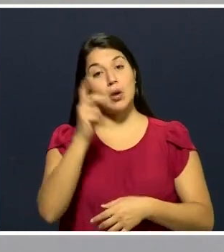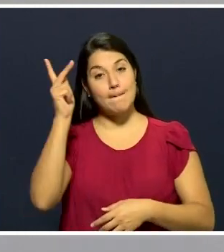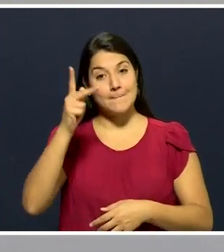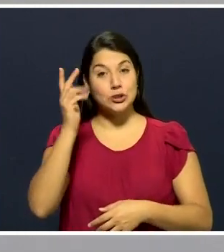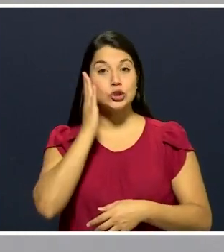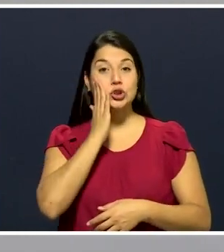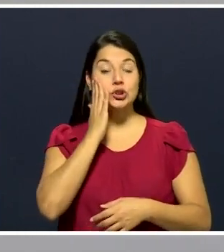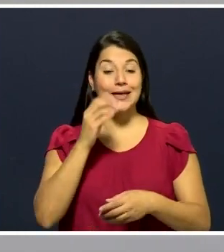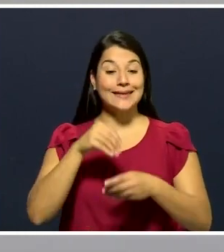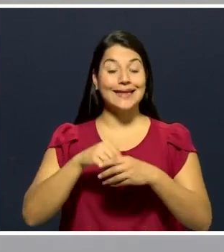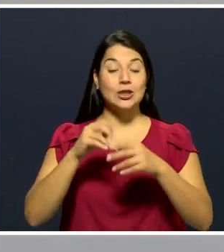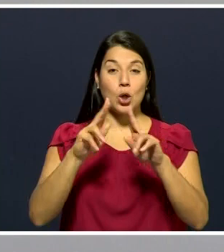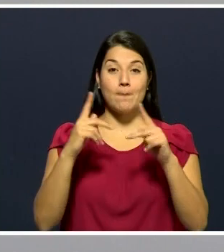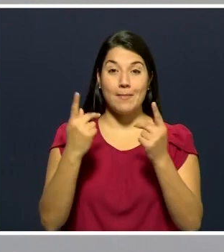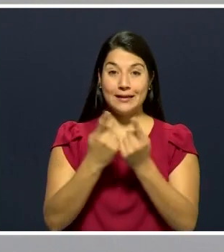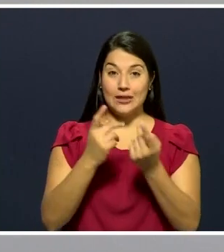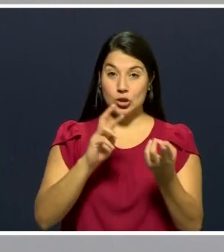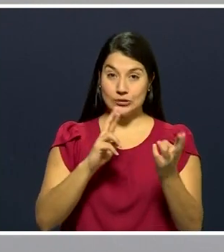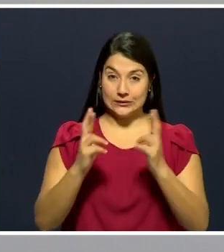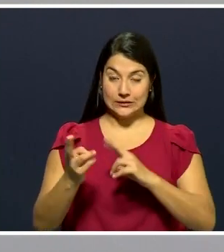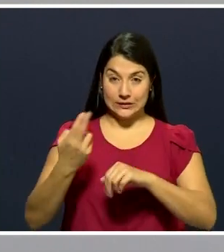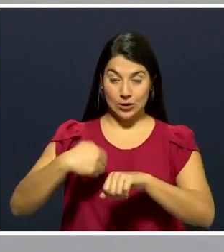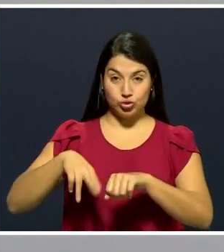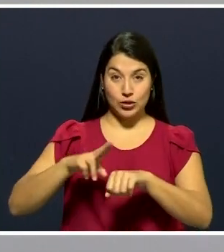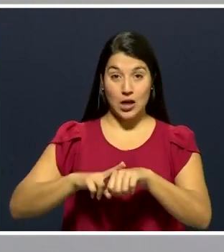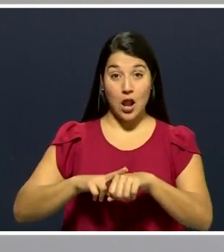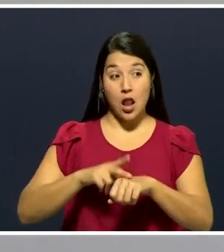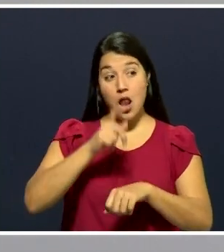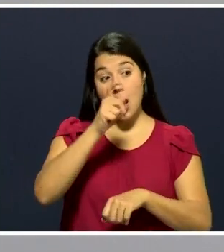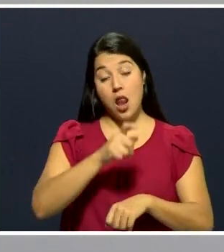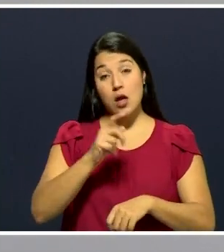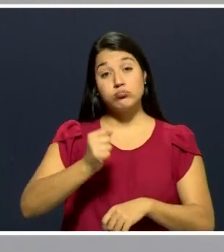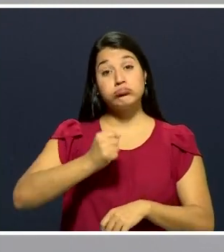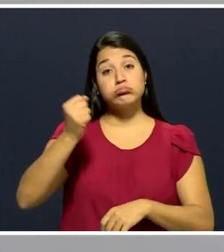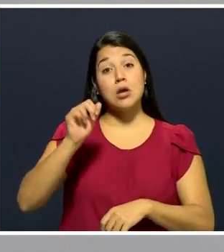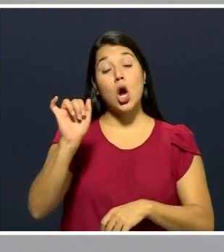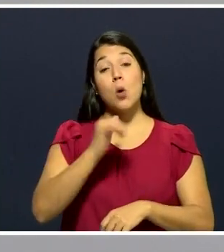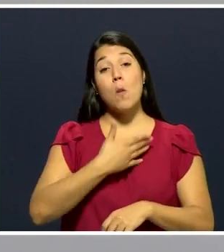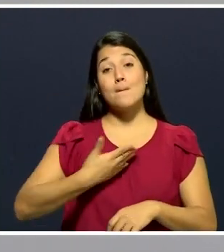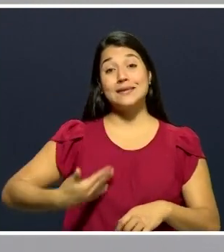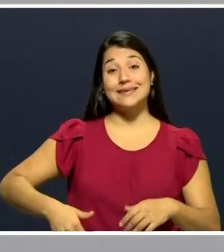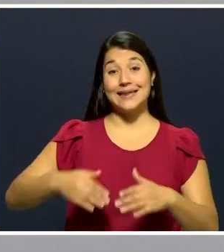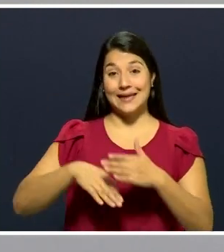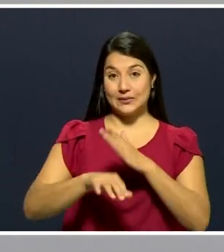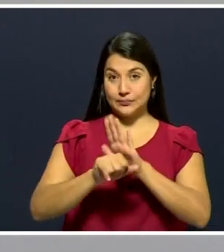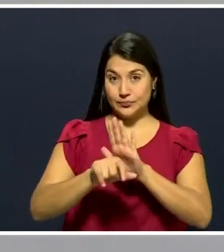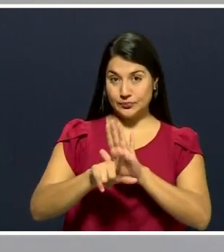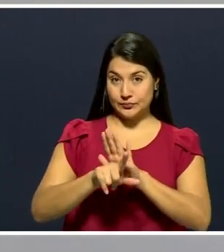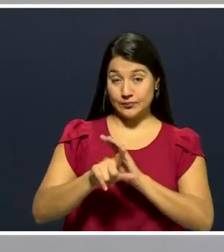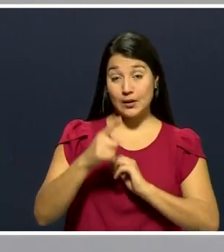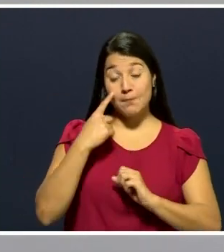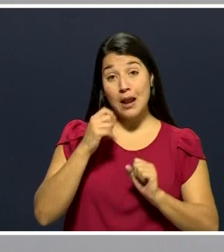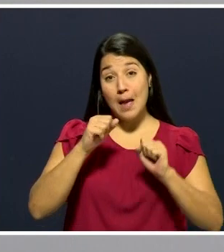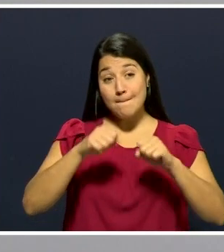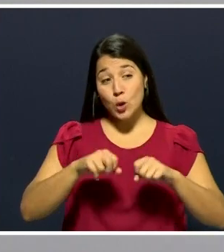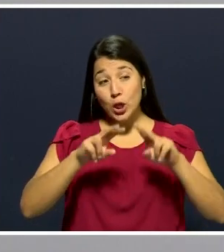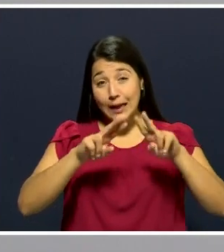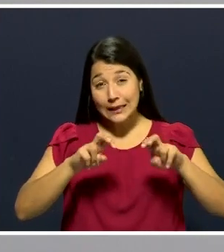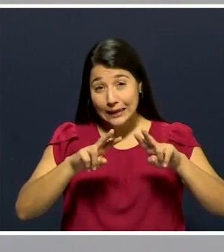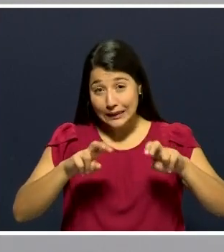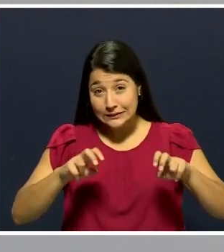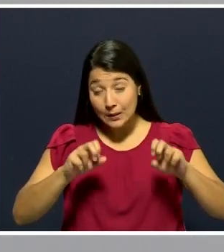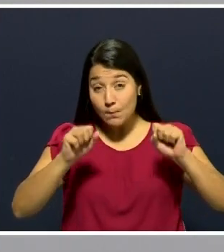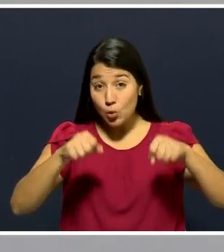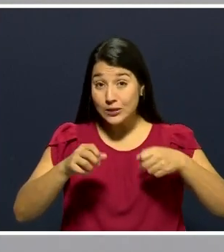del Partido Restauración Nacional como presidente del Congreso. Para analizar y dar